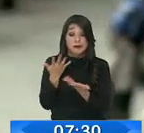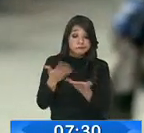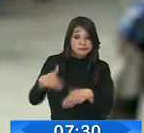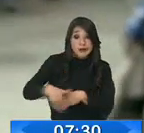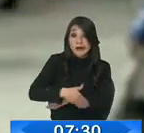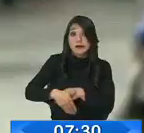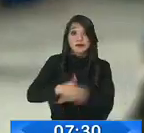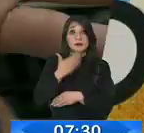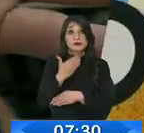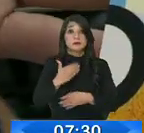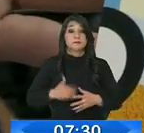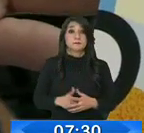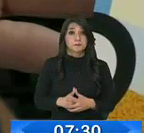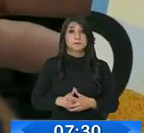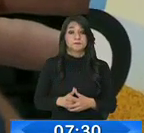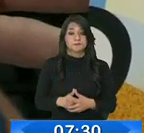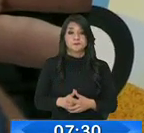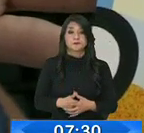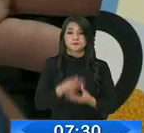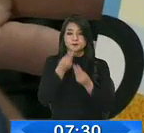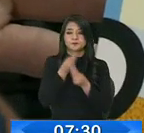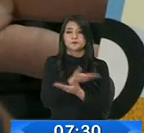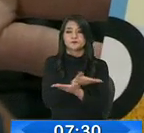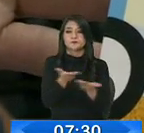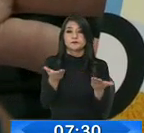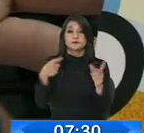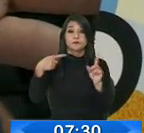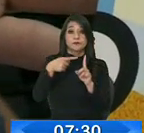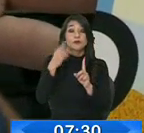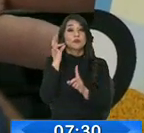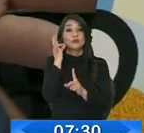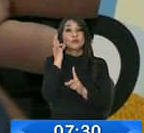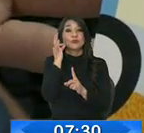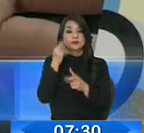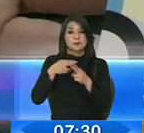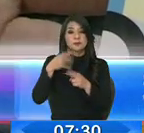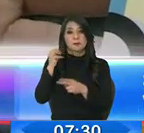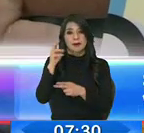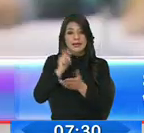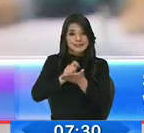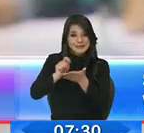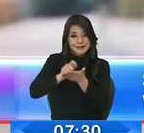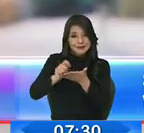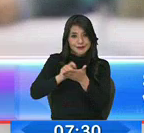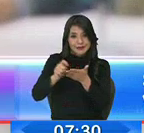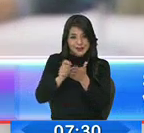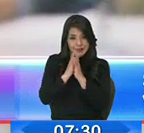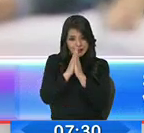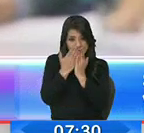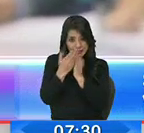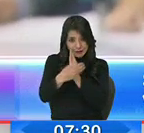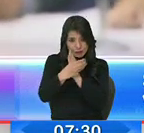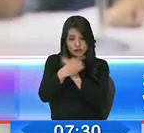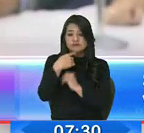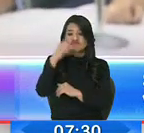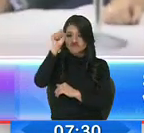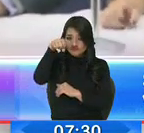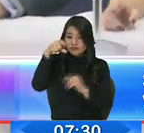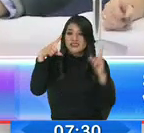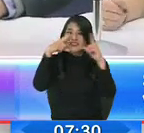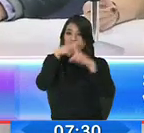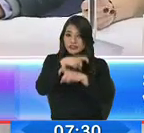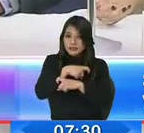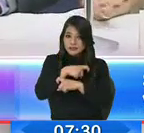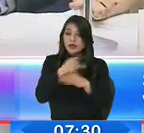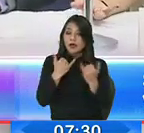hogares. De los relatos de menores migrantes recogidos por la escritora María Fernanda Heredia, la situación es compleja y se refleja en su